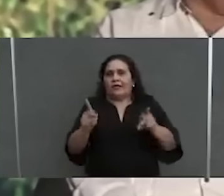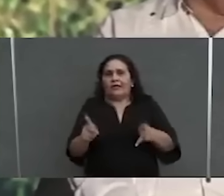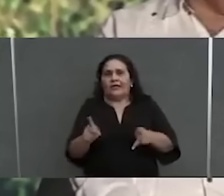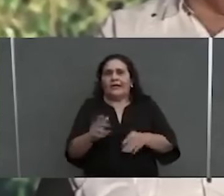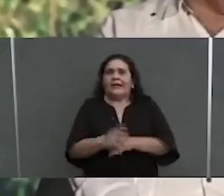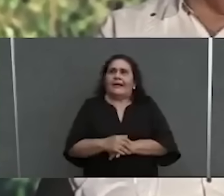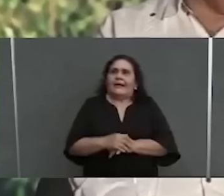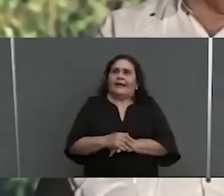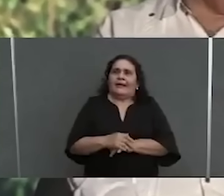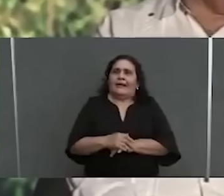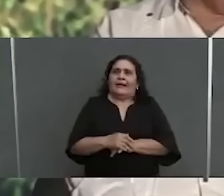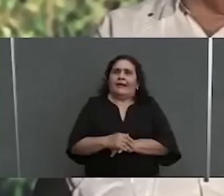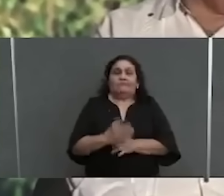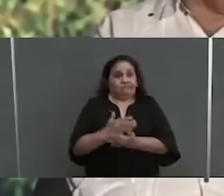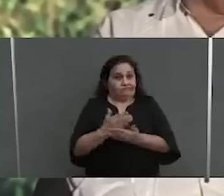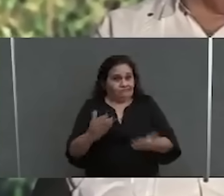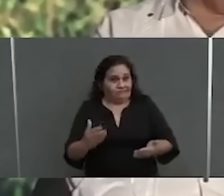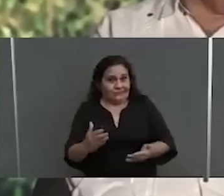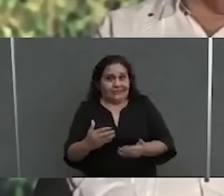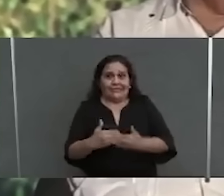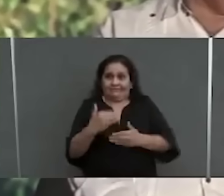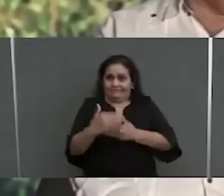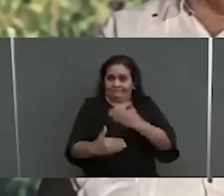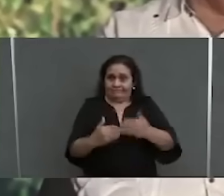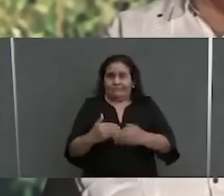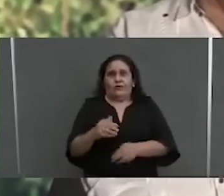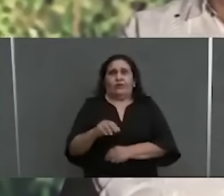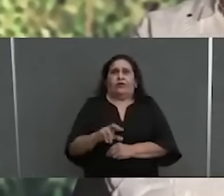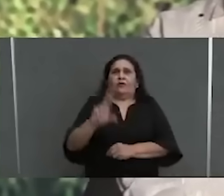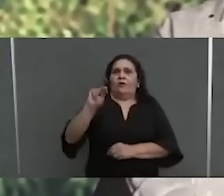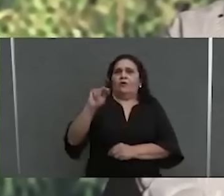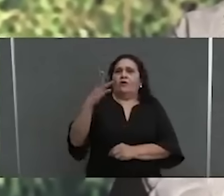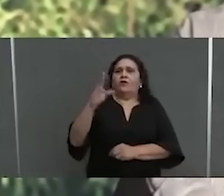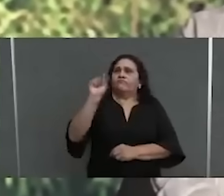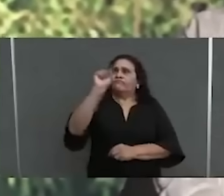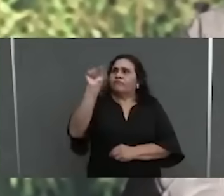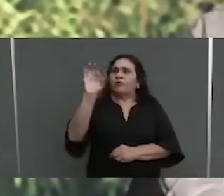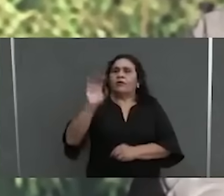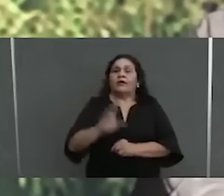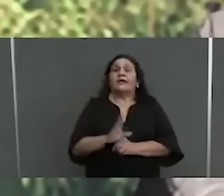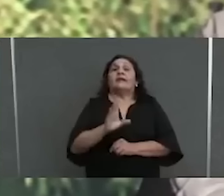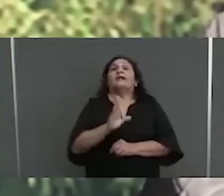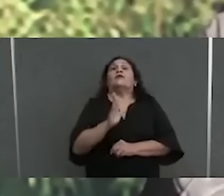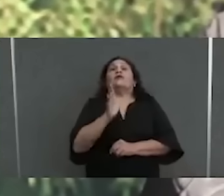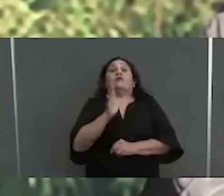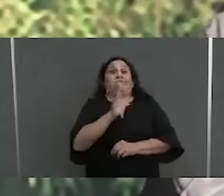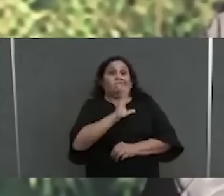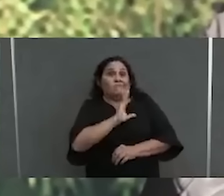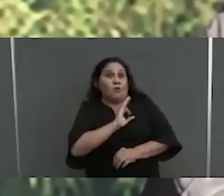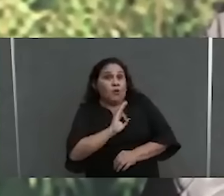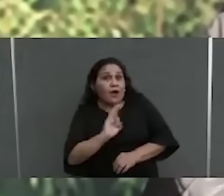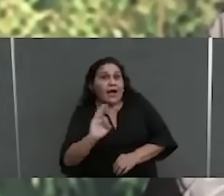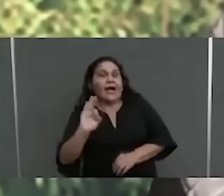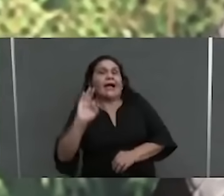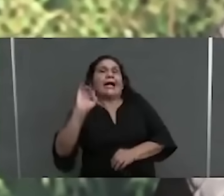al 85-90% de eso, imposibilidades de pegarle al 100%. Nosotros vamos